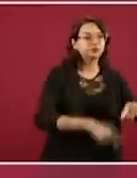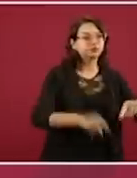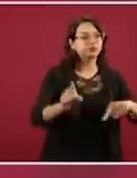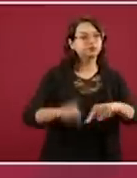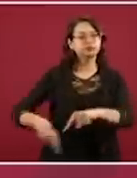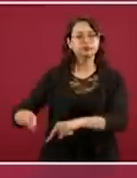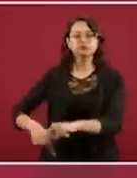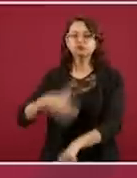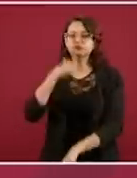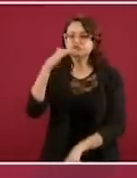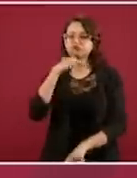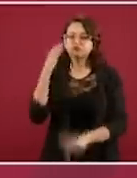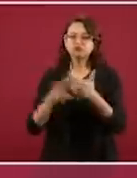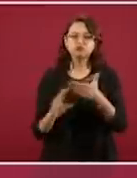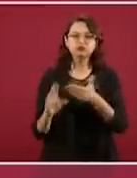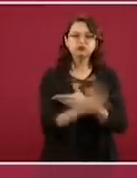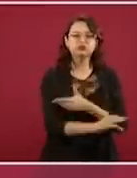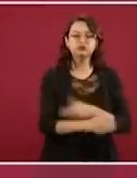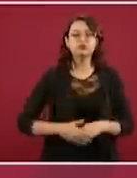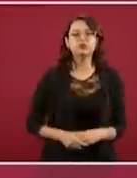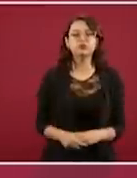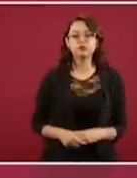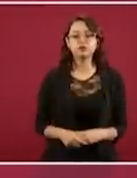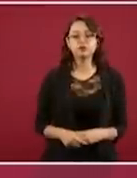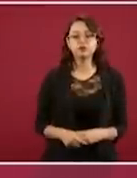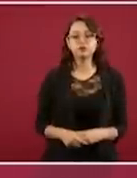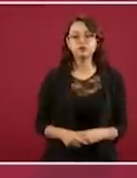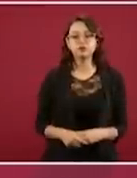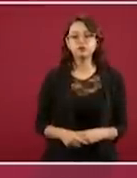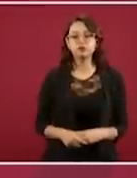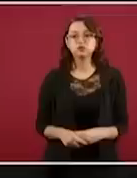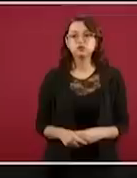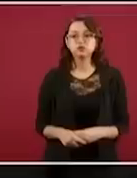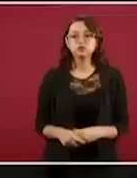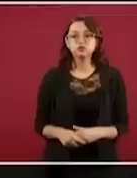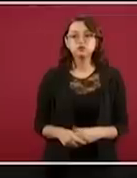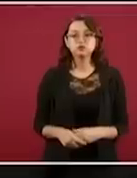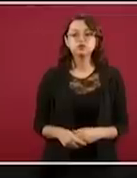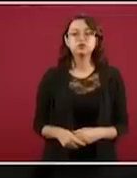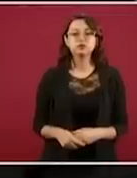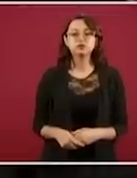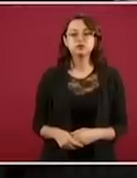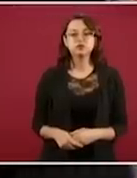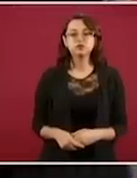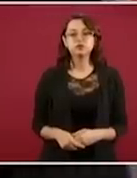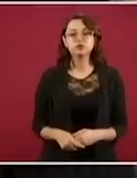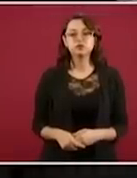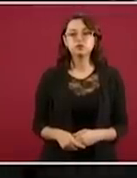de corrupción. Y en este caso el doctor,